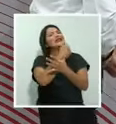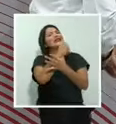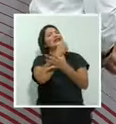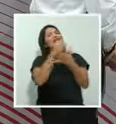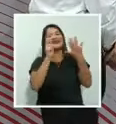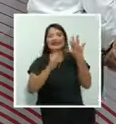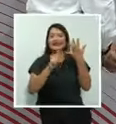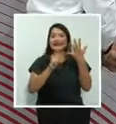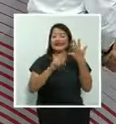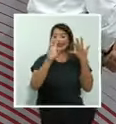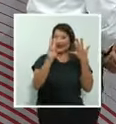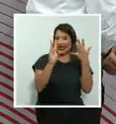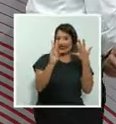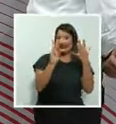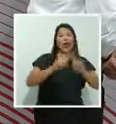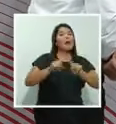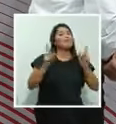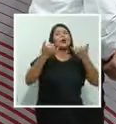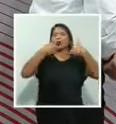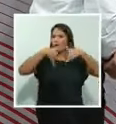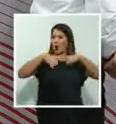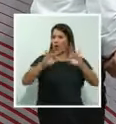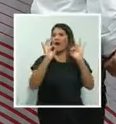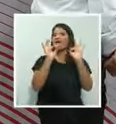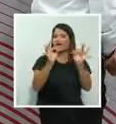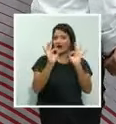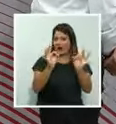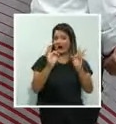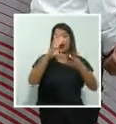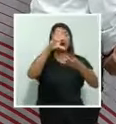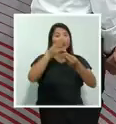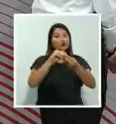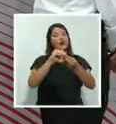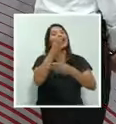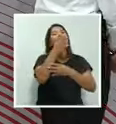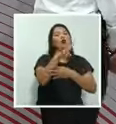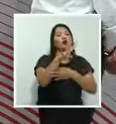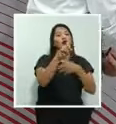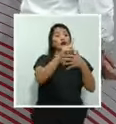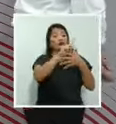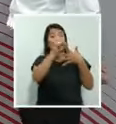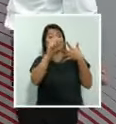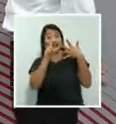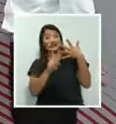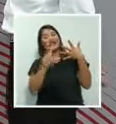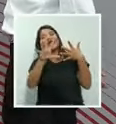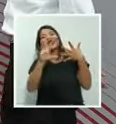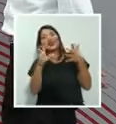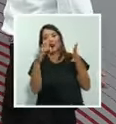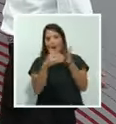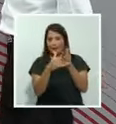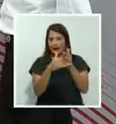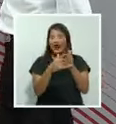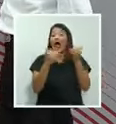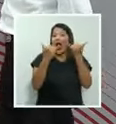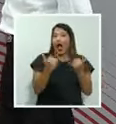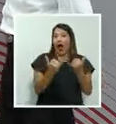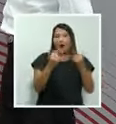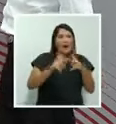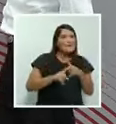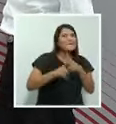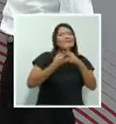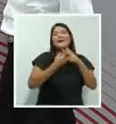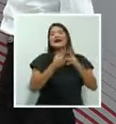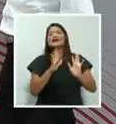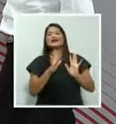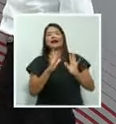un 6! Pero todavía estamos bien. Sumamos 14, tiene 500,000 colones. Ahora sí, ya empecemos a llamar